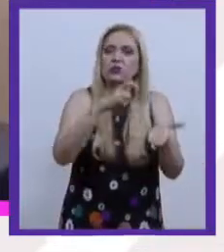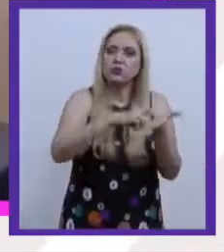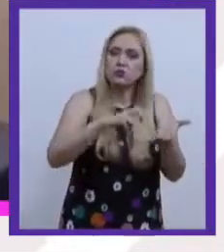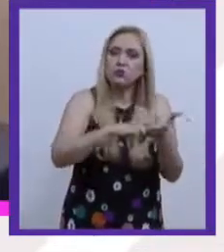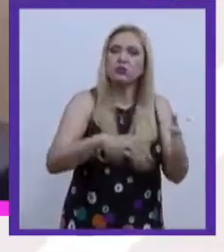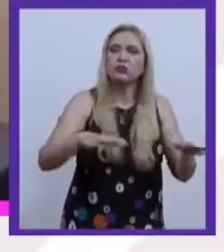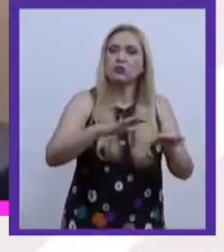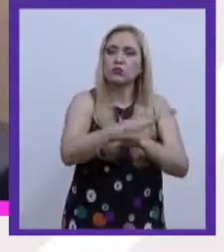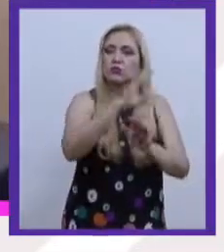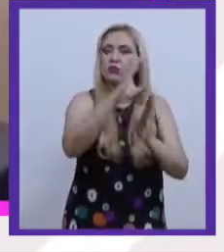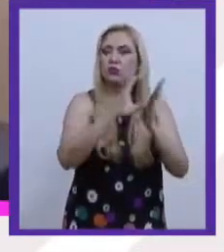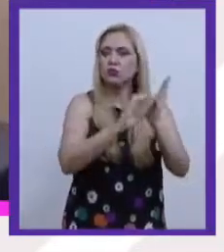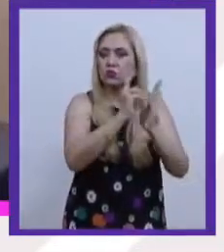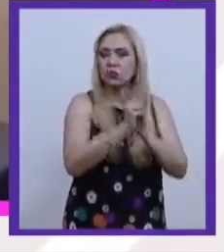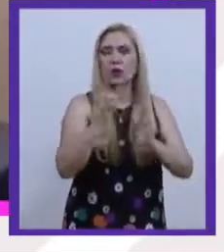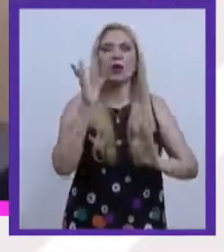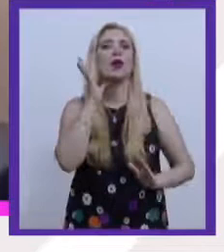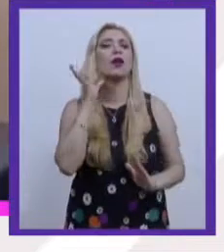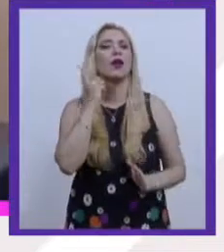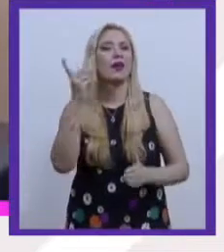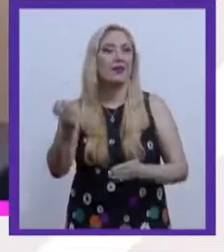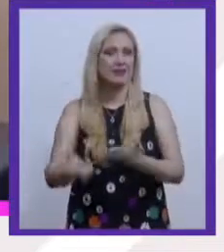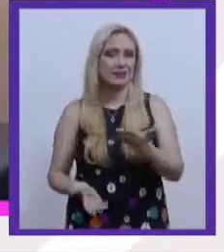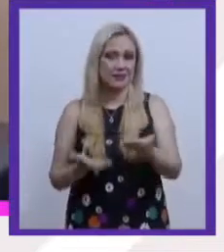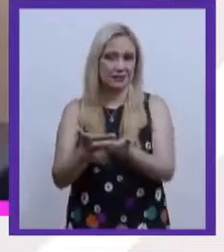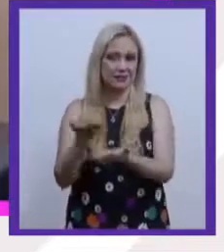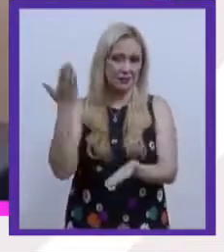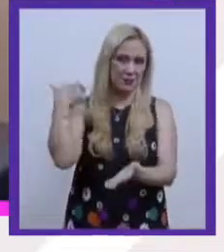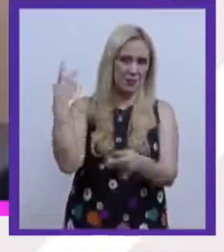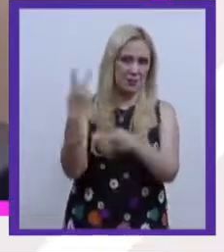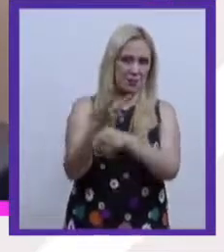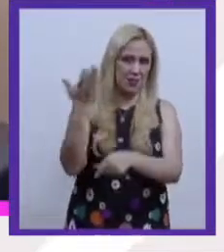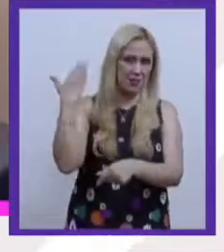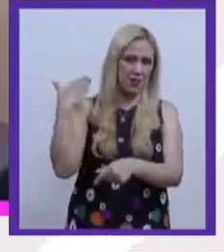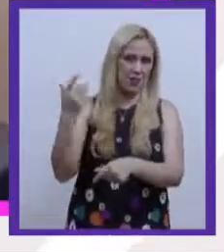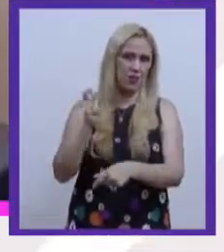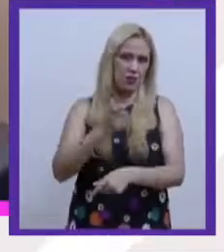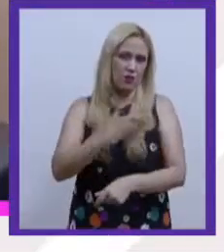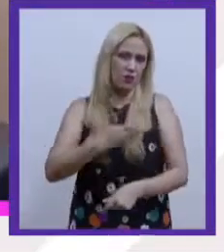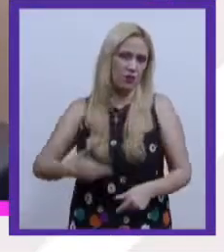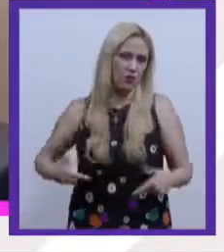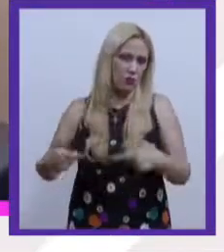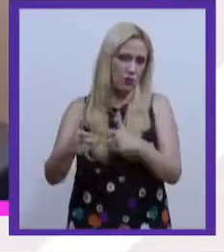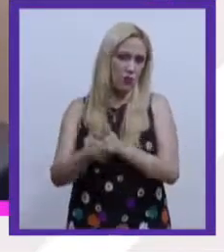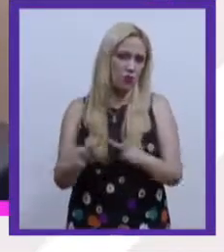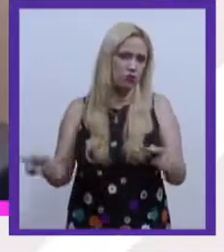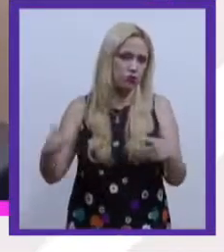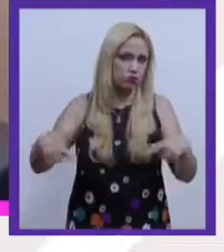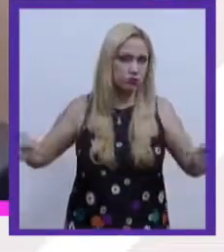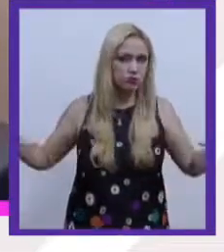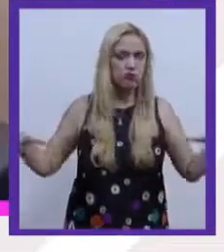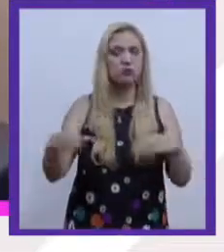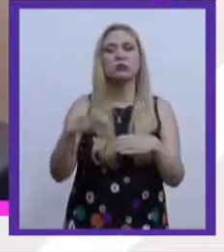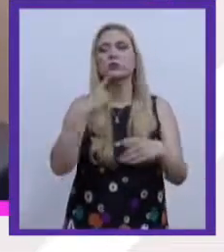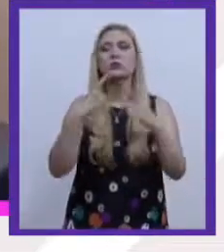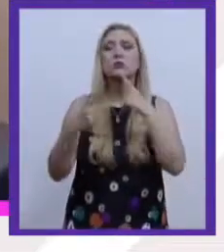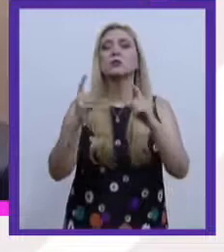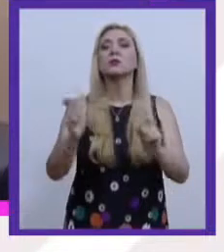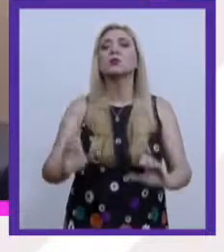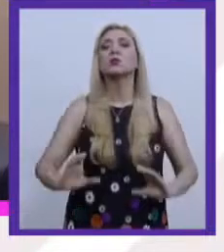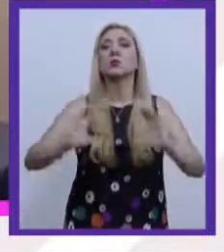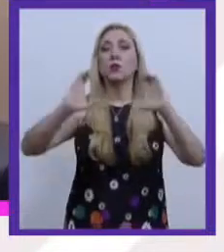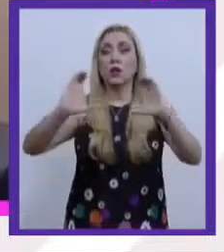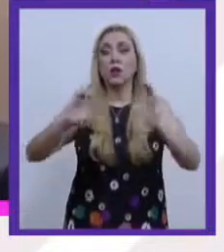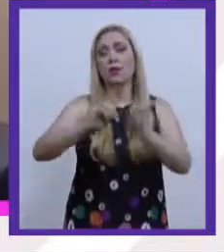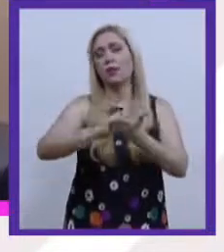promovió en la Cámara de Diputados en la legislatura pasada fue muy importante, primero centrar la discusión en que el cuidado es un